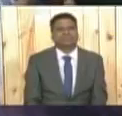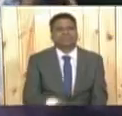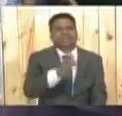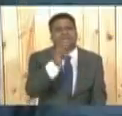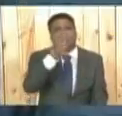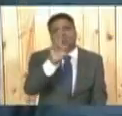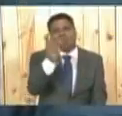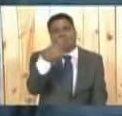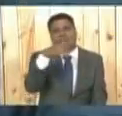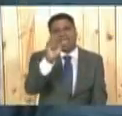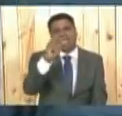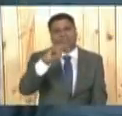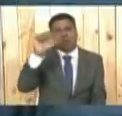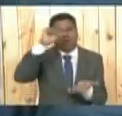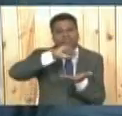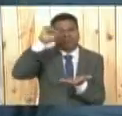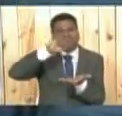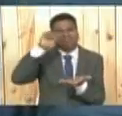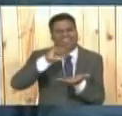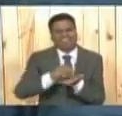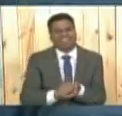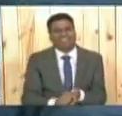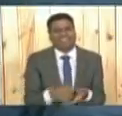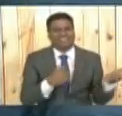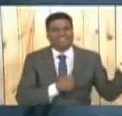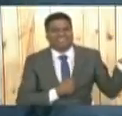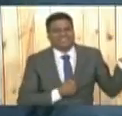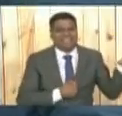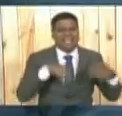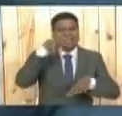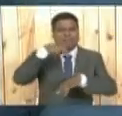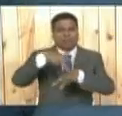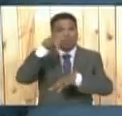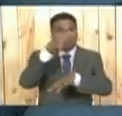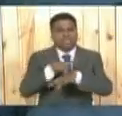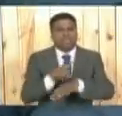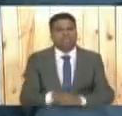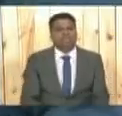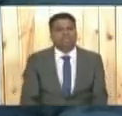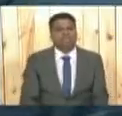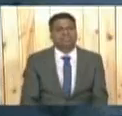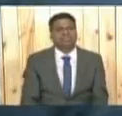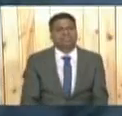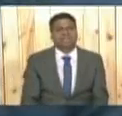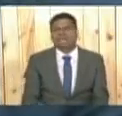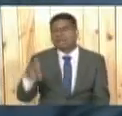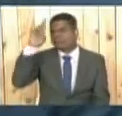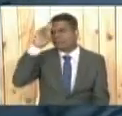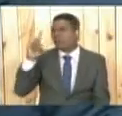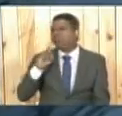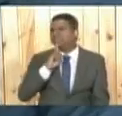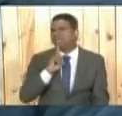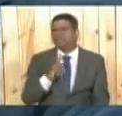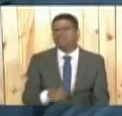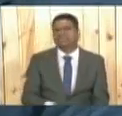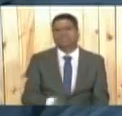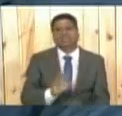el salsólogo mayor de República Dominicana, nació en 1950, mira. Y aquí